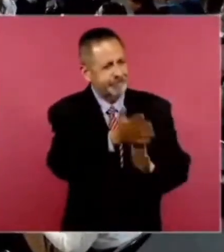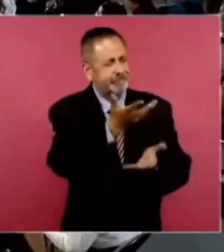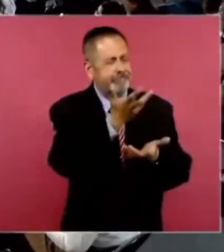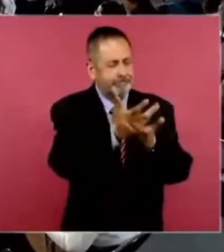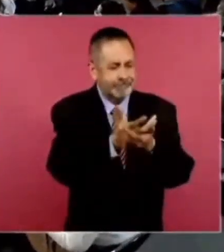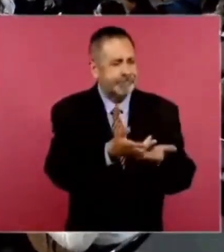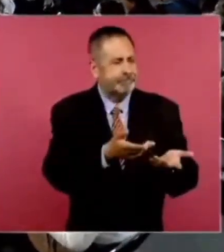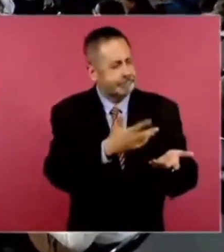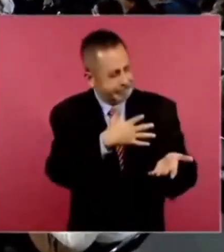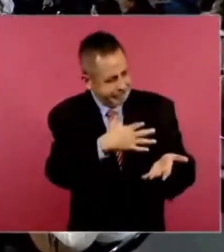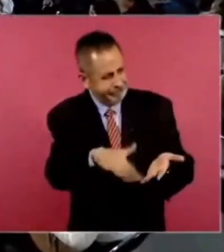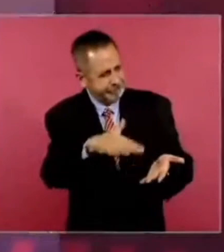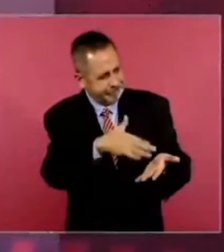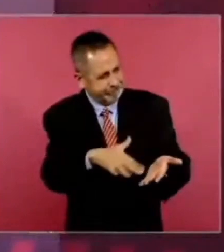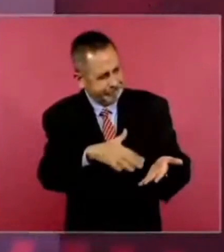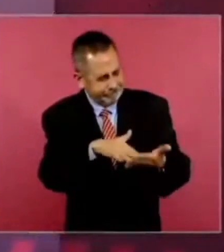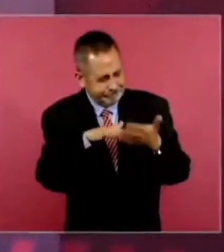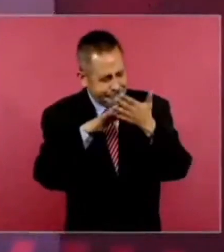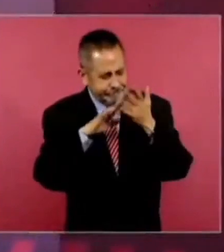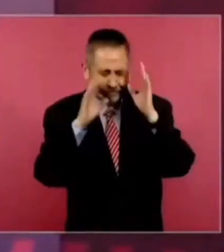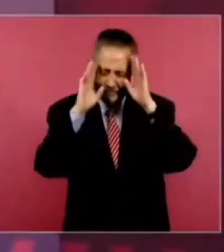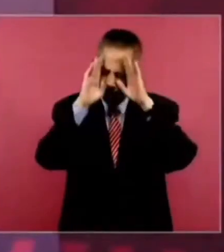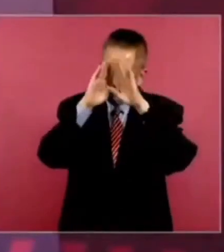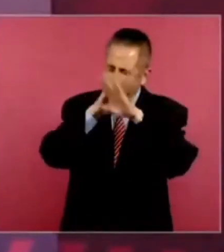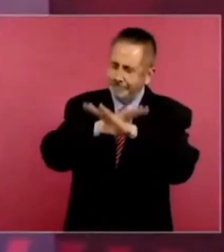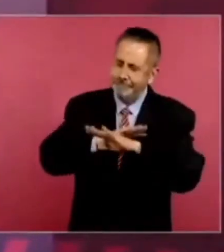descansar, leer.